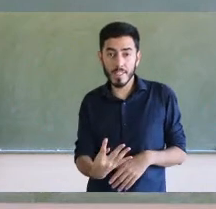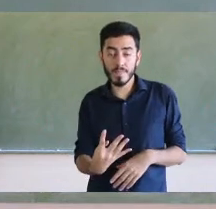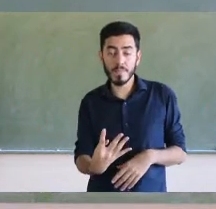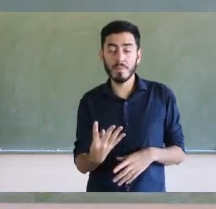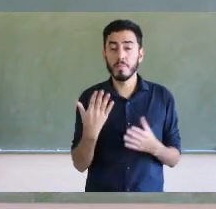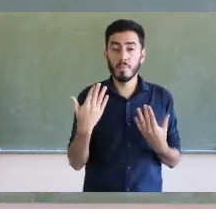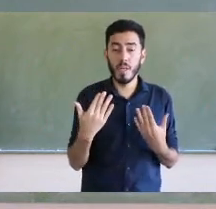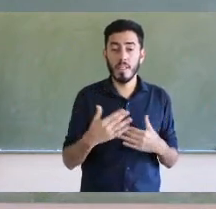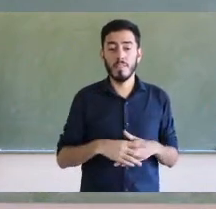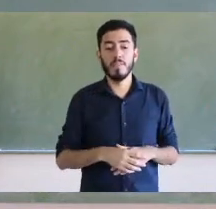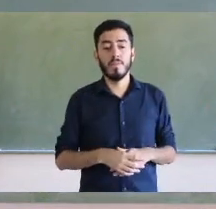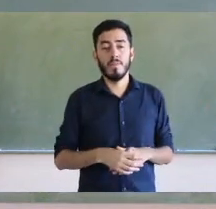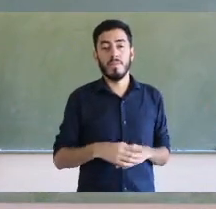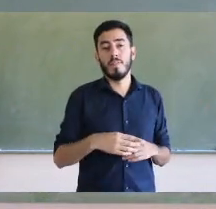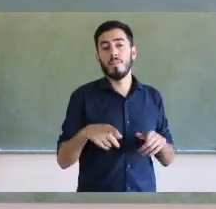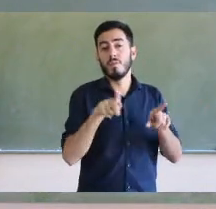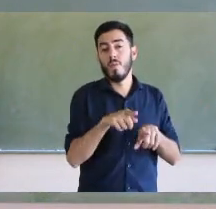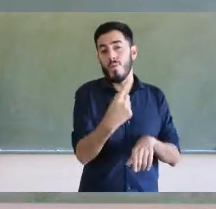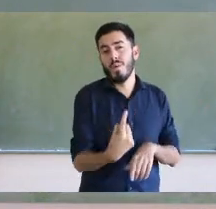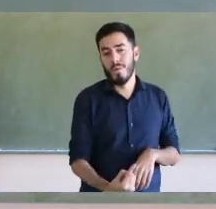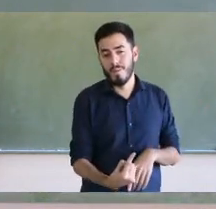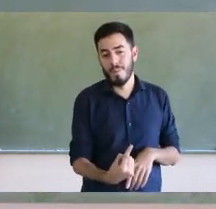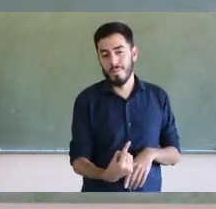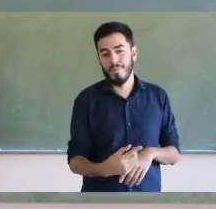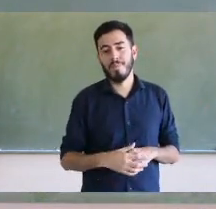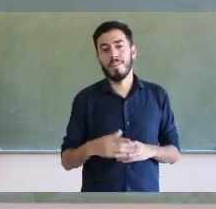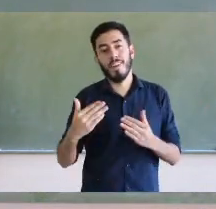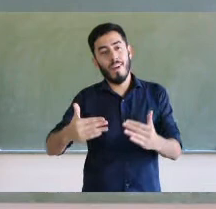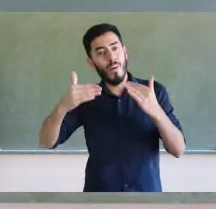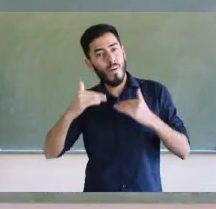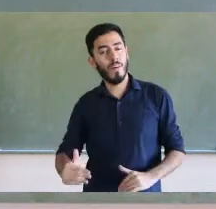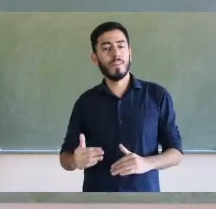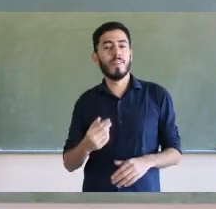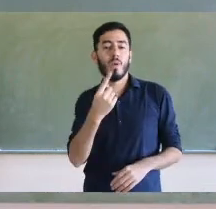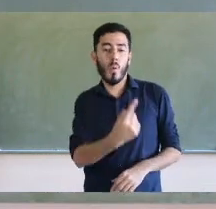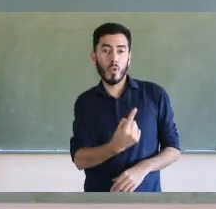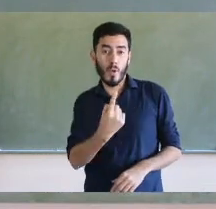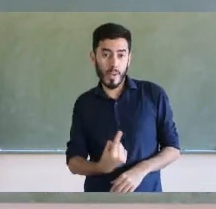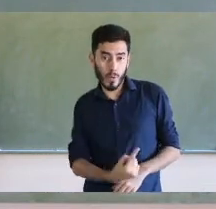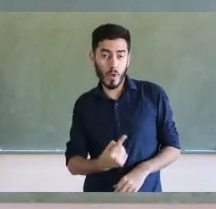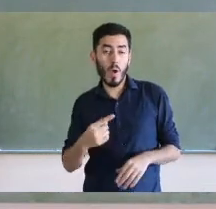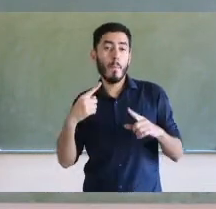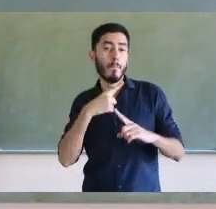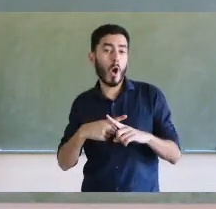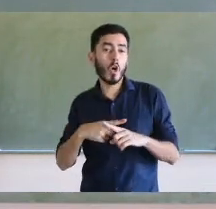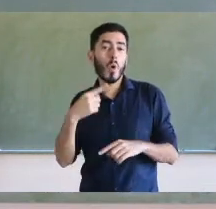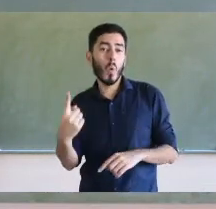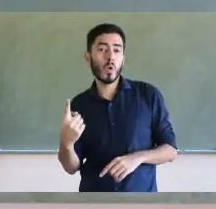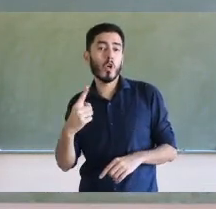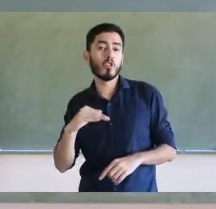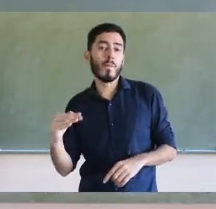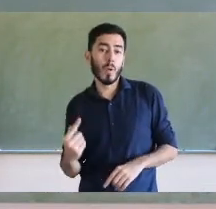con un número que esté en el denominador. En este caso, nuevamente nos queda 1 sobre 1 multiplicado